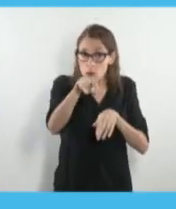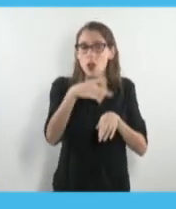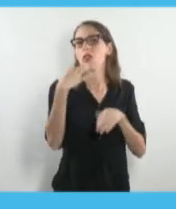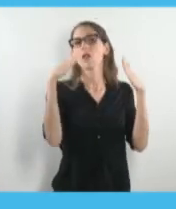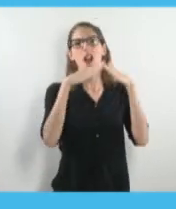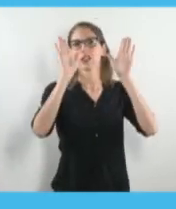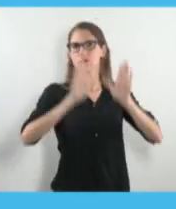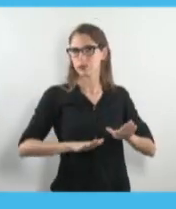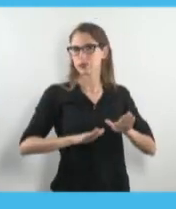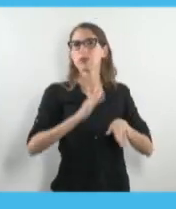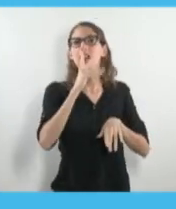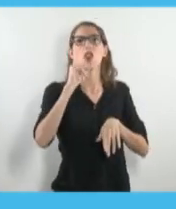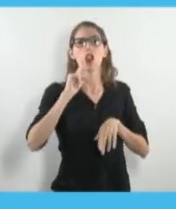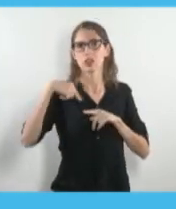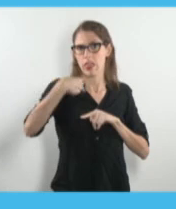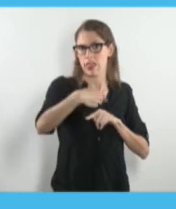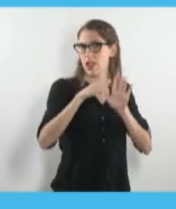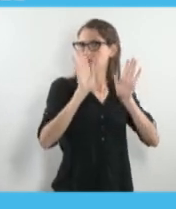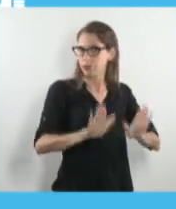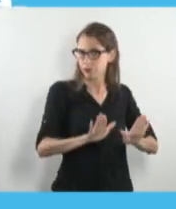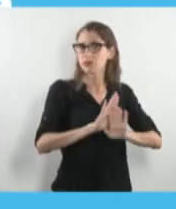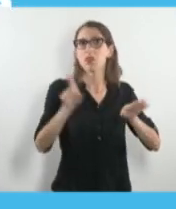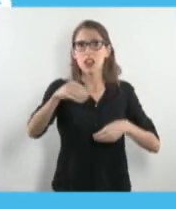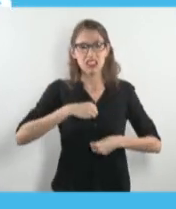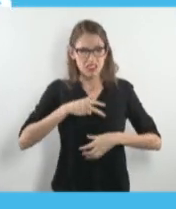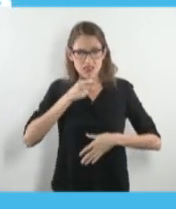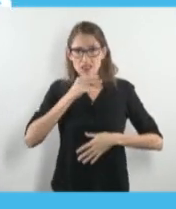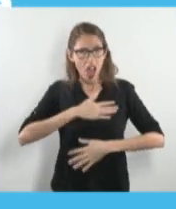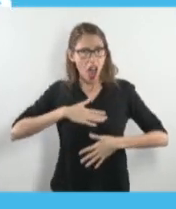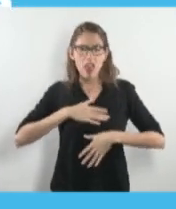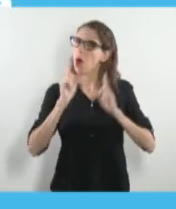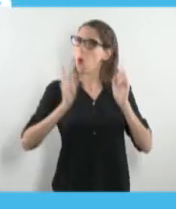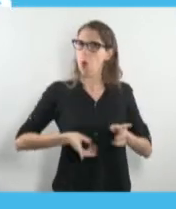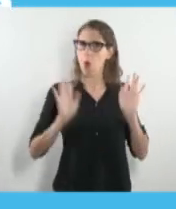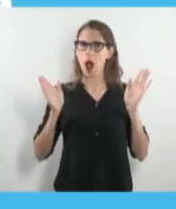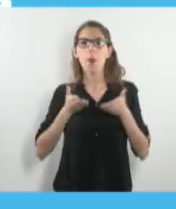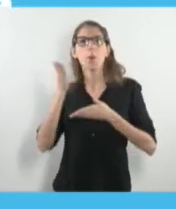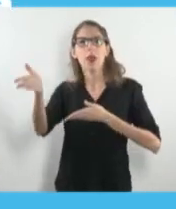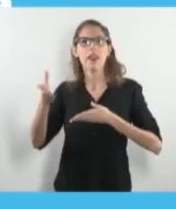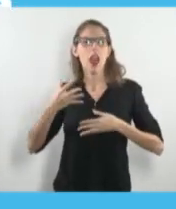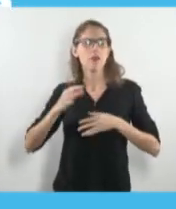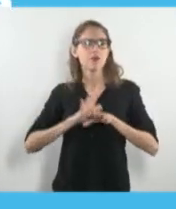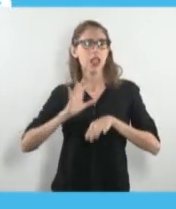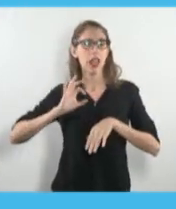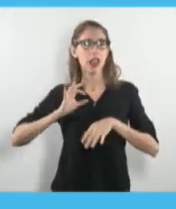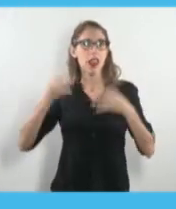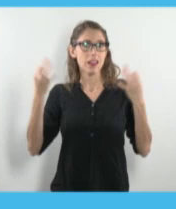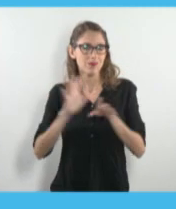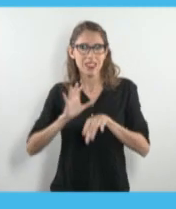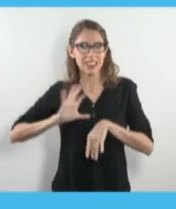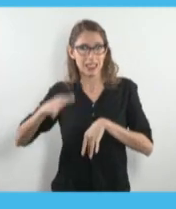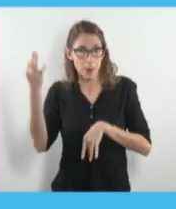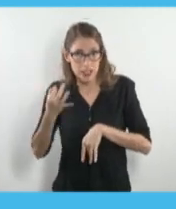aislamiento domiciliario por 14 días, aunque no tengas los síntomas. Podrás solicitar licencia extraordinaria.